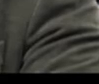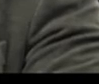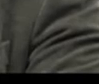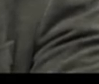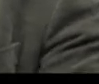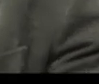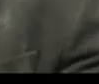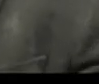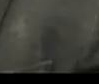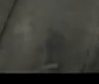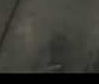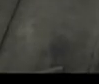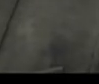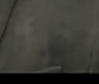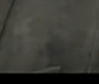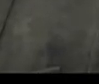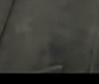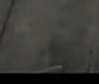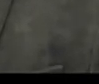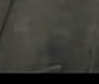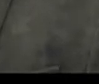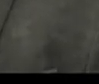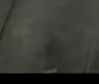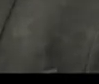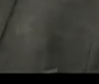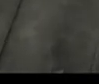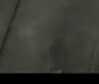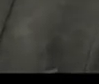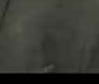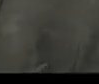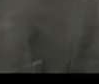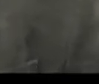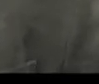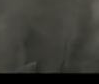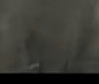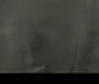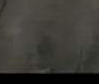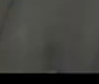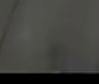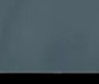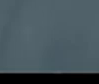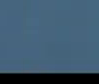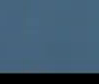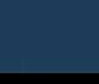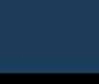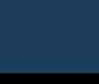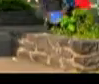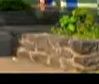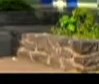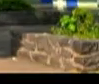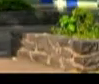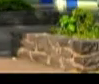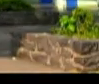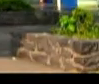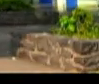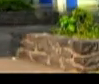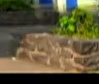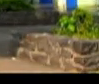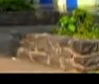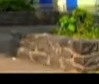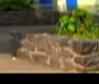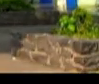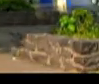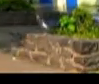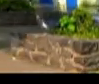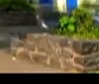Agencia Informativa de Educación de México en el marco de la FIL de Guadalajara. Quédate a ver qué nos dijo. Es lunes de nuestra